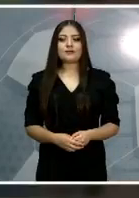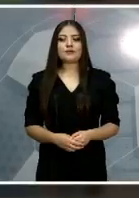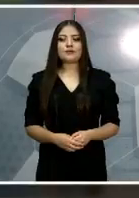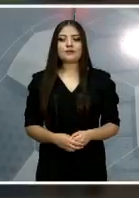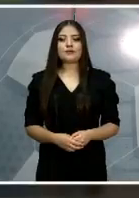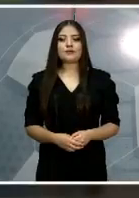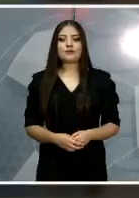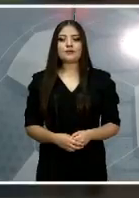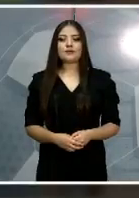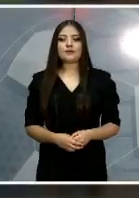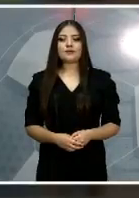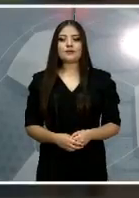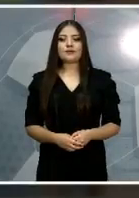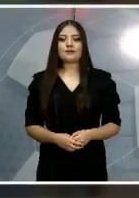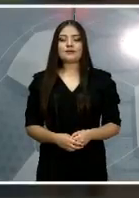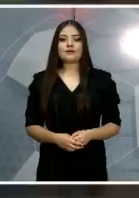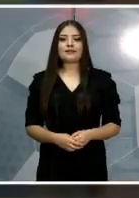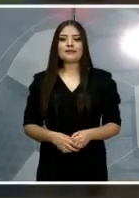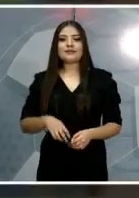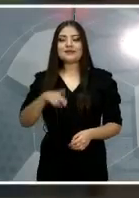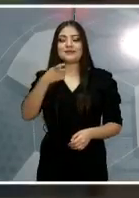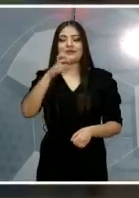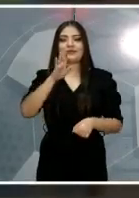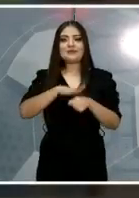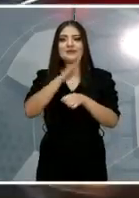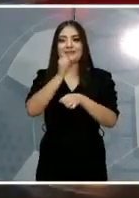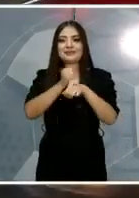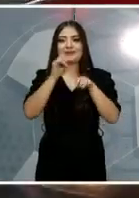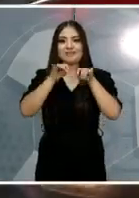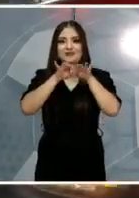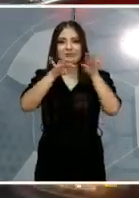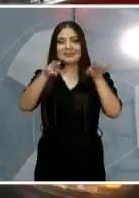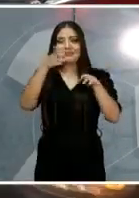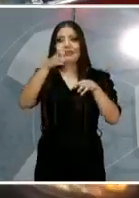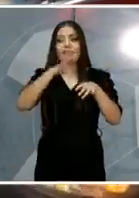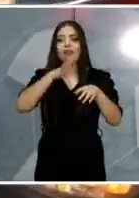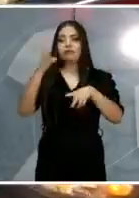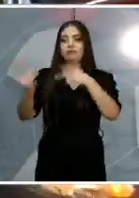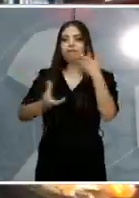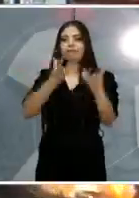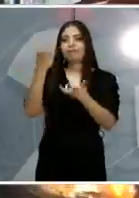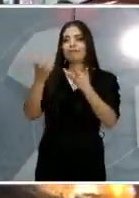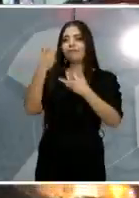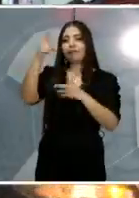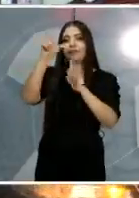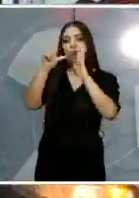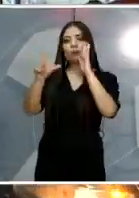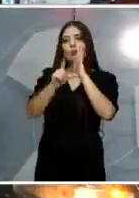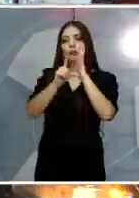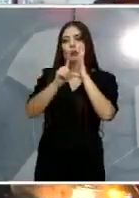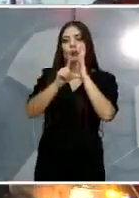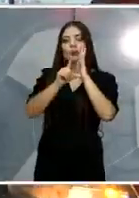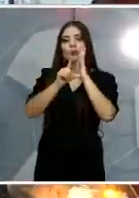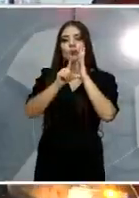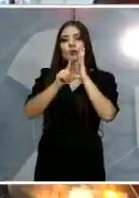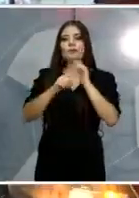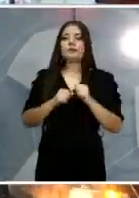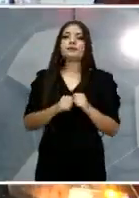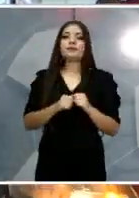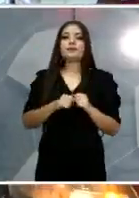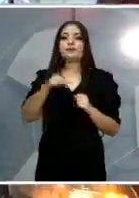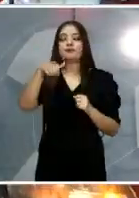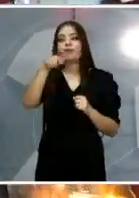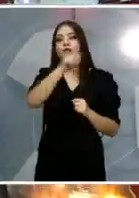Y miren, más información, un incendio ocurrió dentro de un local de electrodomésticos de Mercado Juárez, esto en Torreón. El